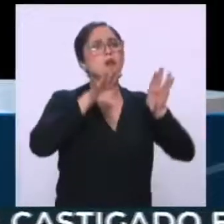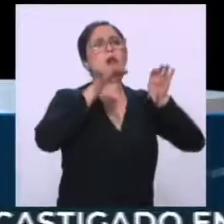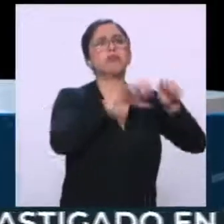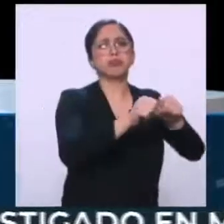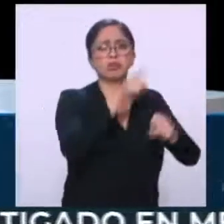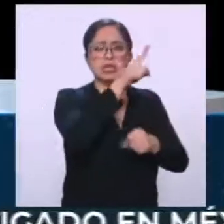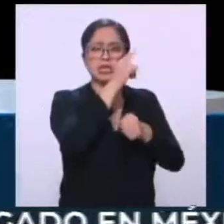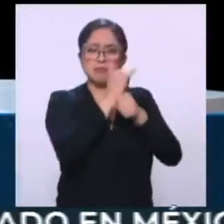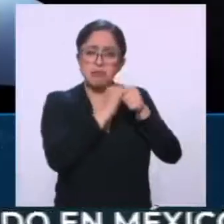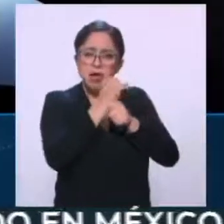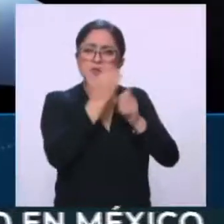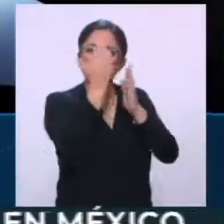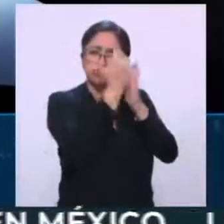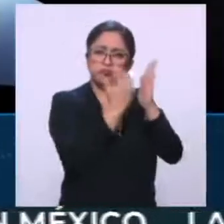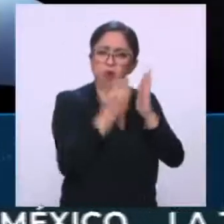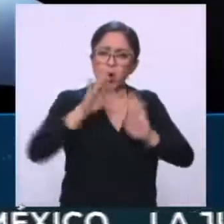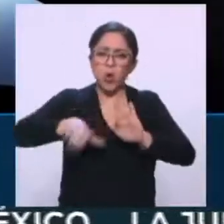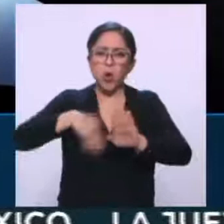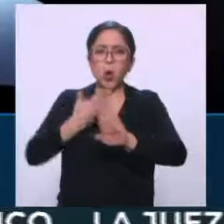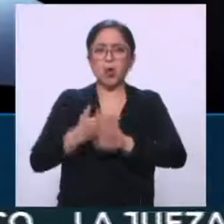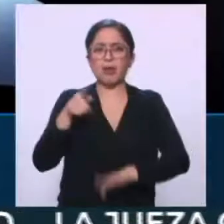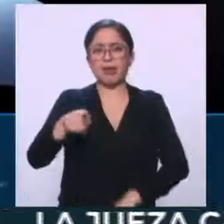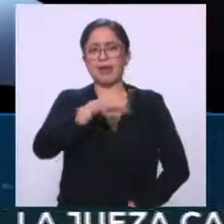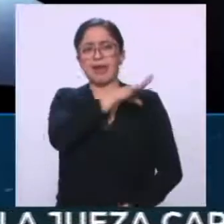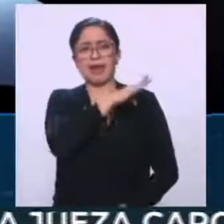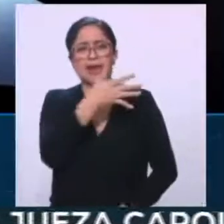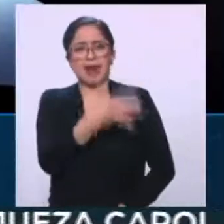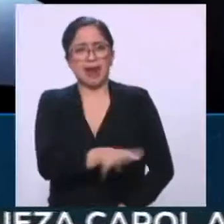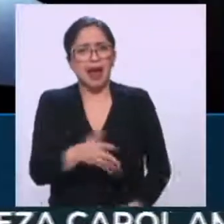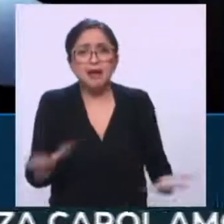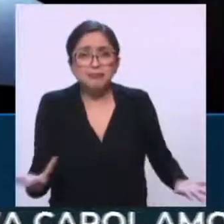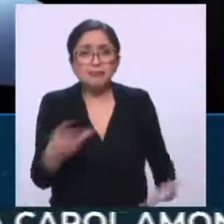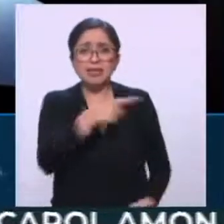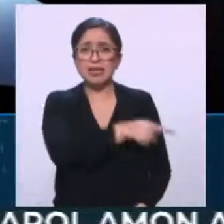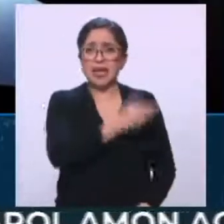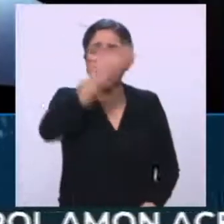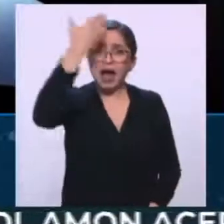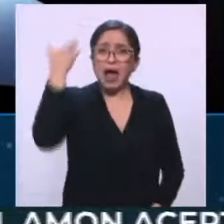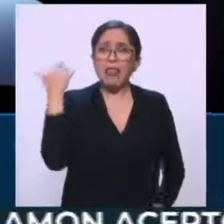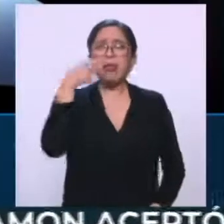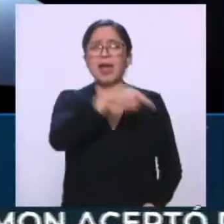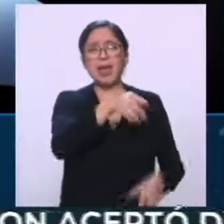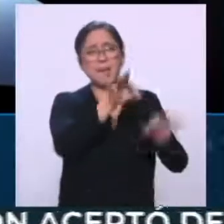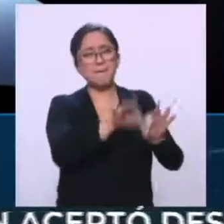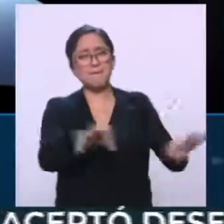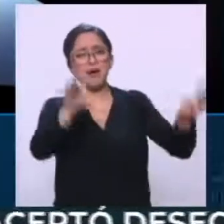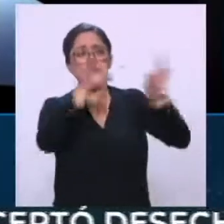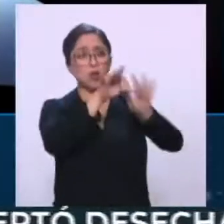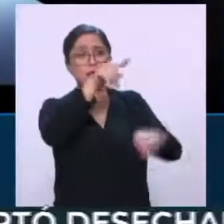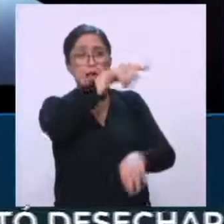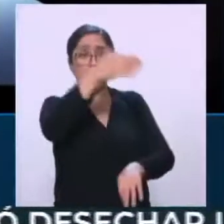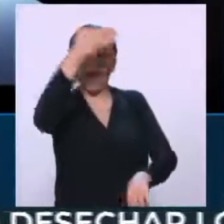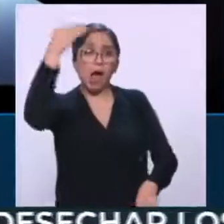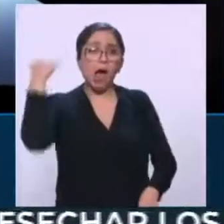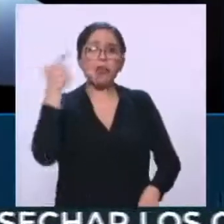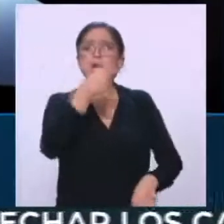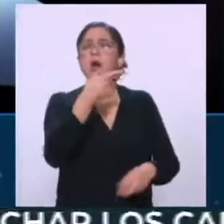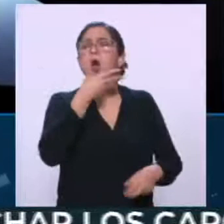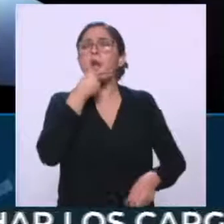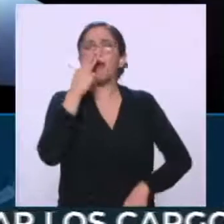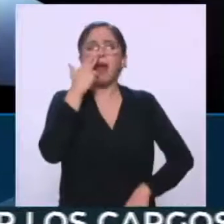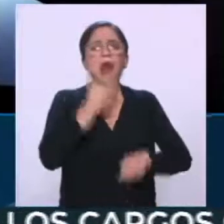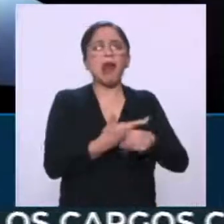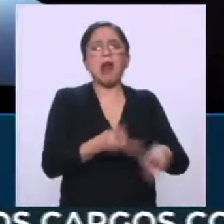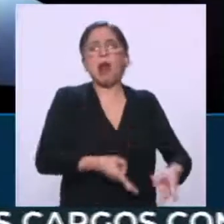investigación y de los procedimientos en contra de Cienfuegos, siendo Cienfuegos una persona importante, no un presunto delincuente cualquiera, sino uno con